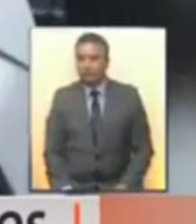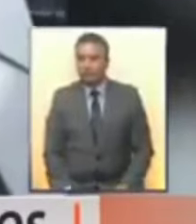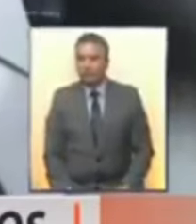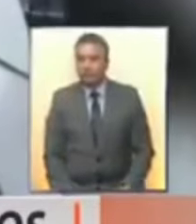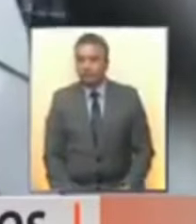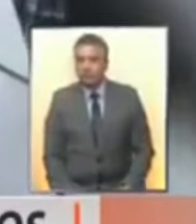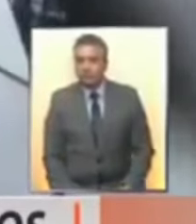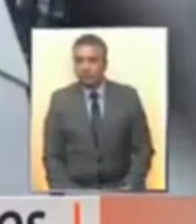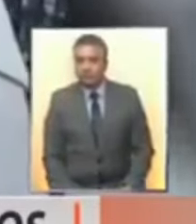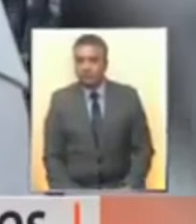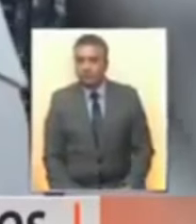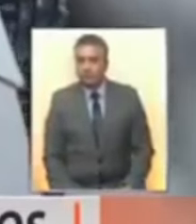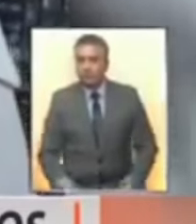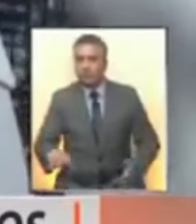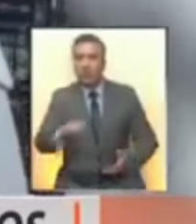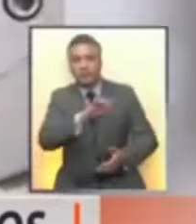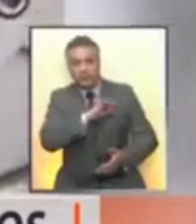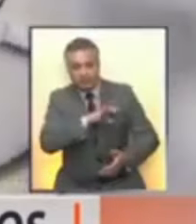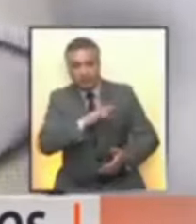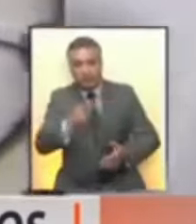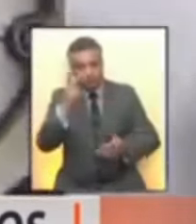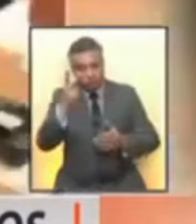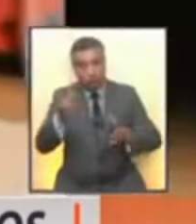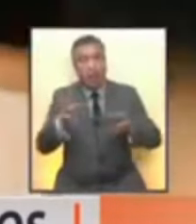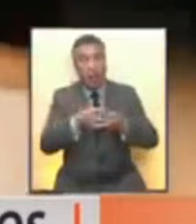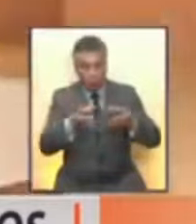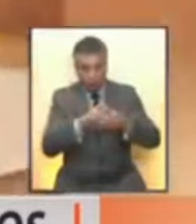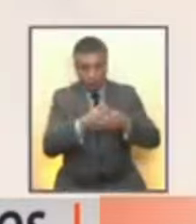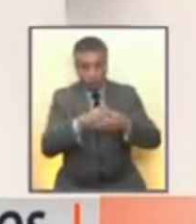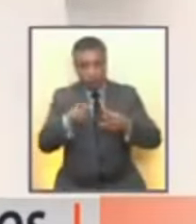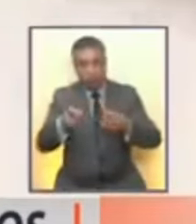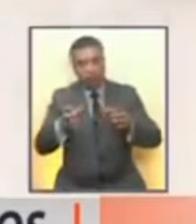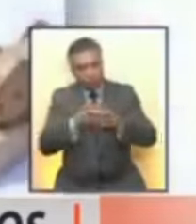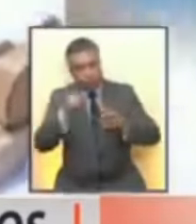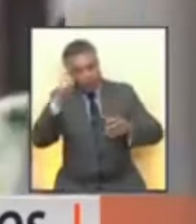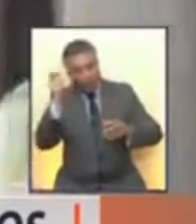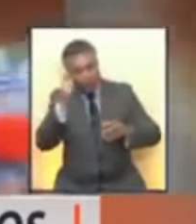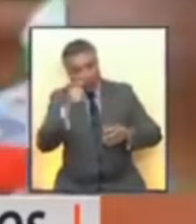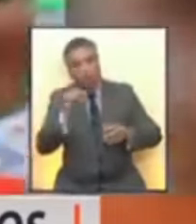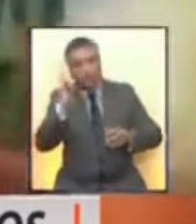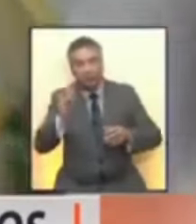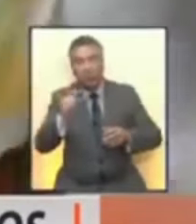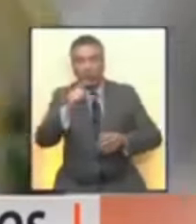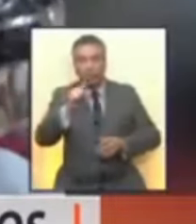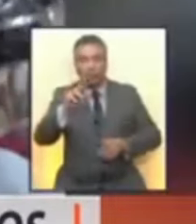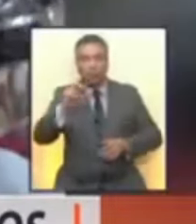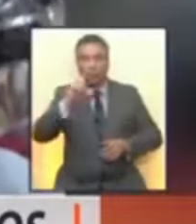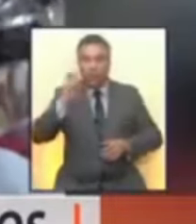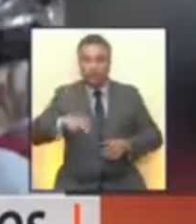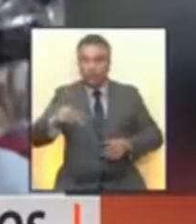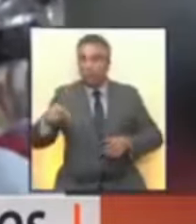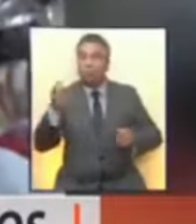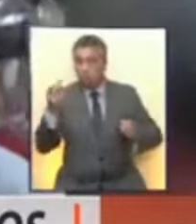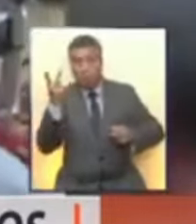¿Qué pasó? ¿Prendió o no prendió? En Chile existen dos agrupaciones, el Club de Inventores y la Corporación, cada uno con cerca de 20